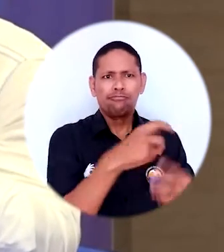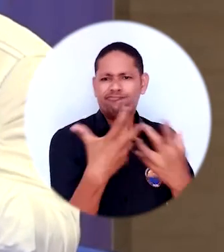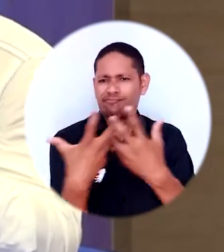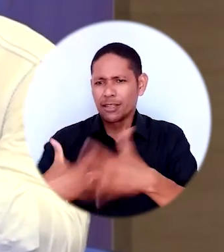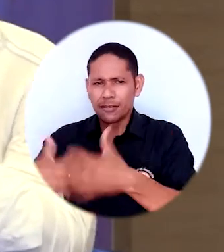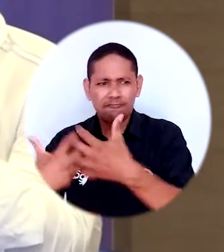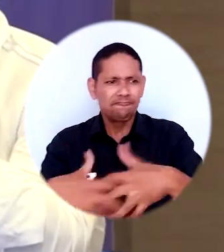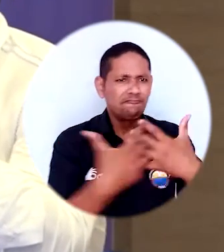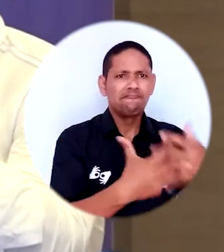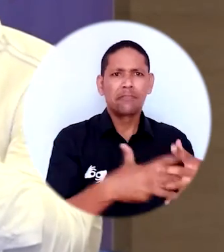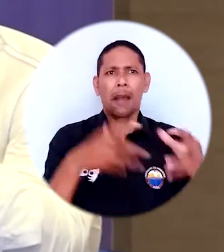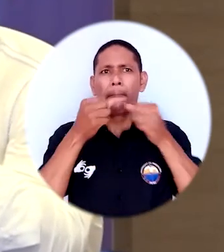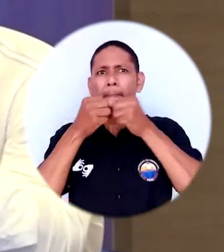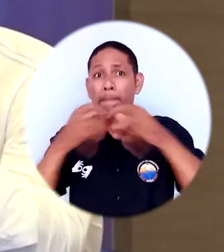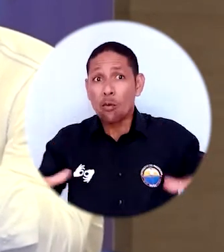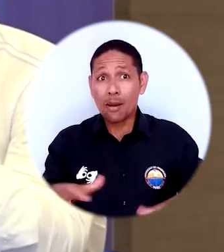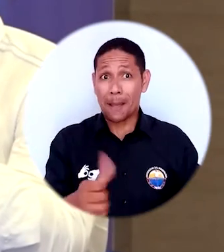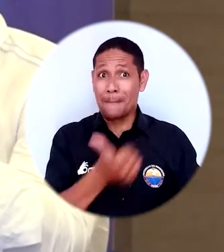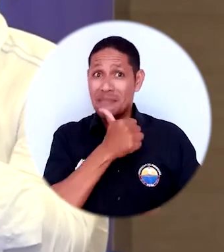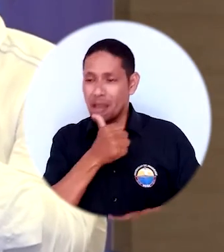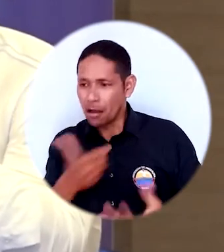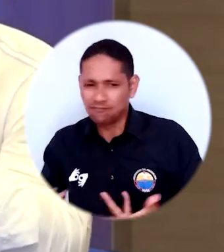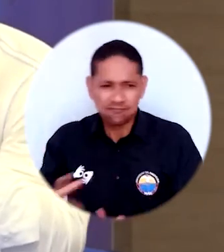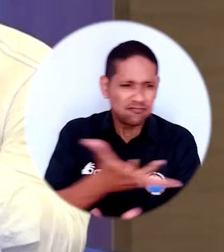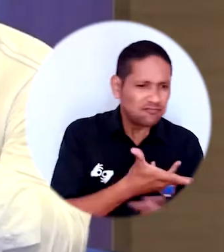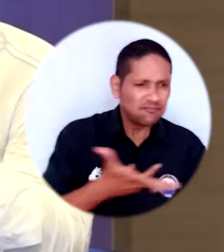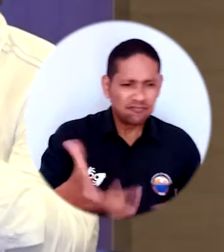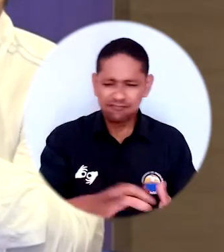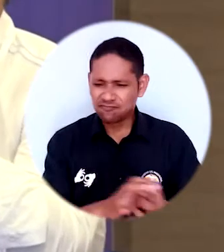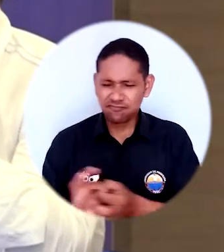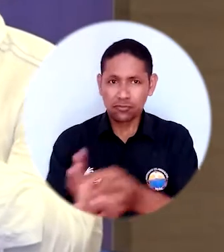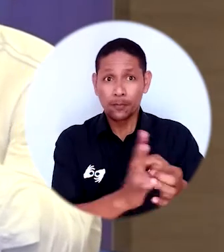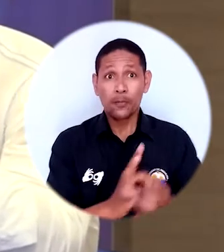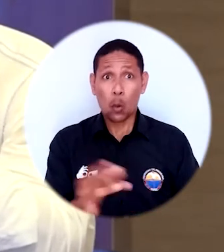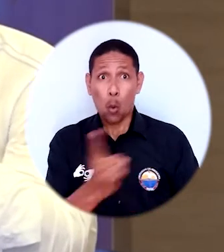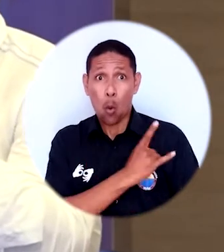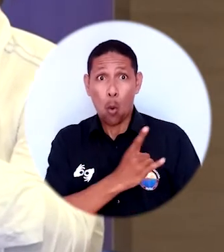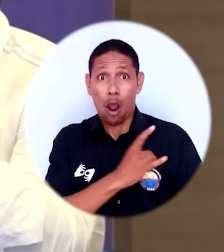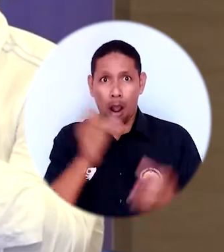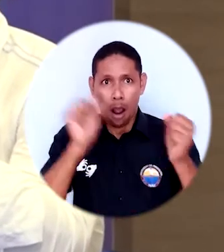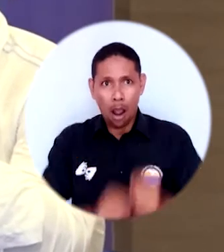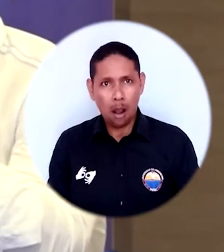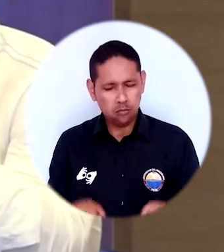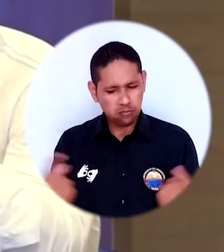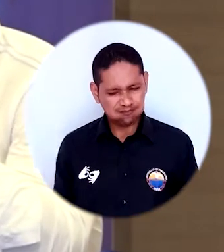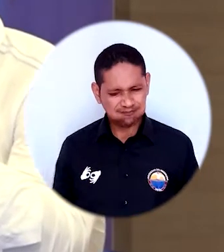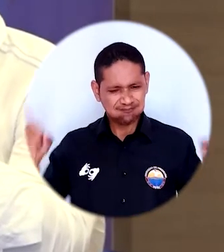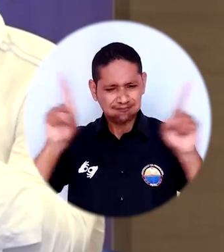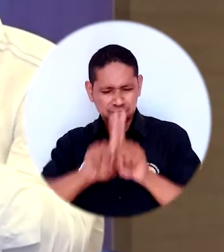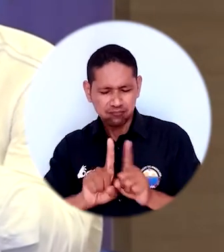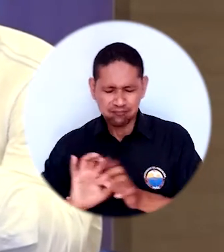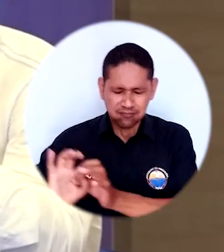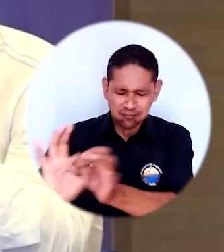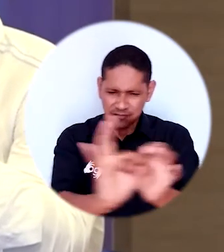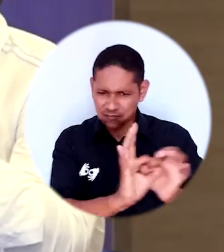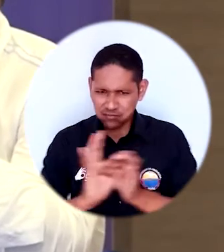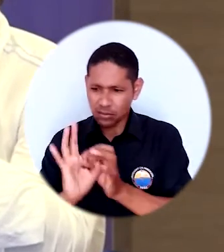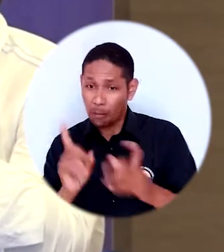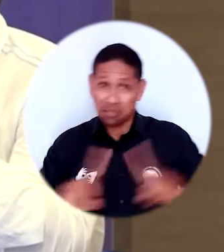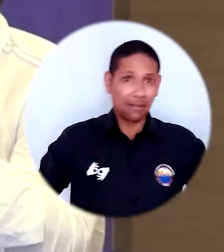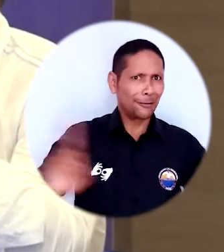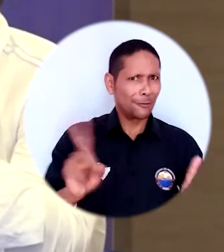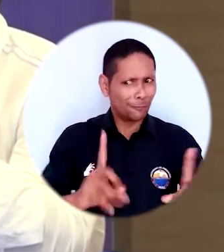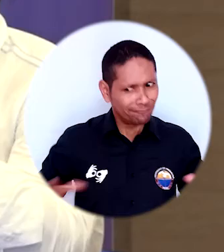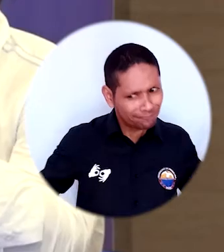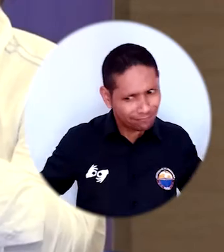los entes públicos y privados. Una universidad tiene que ser un punto de encuentro y nunca un punto de desencuentro o de desunión. El debate, la